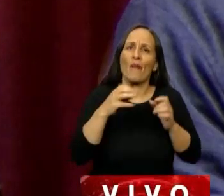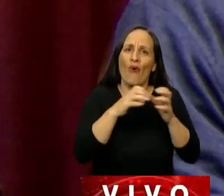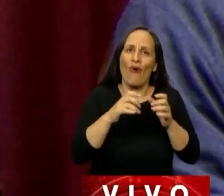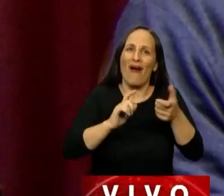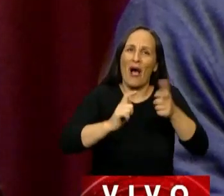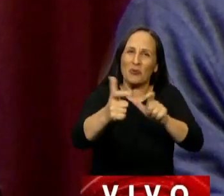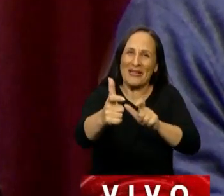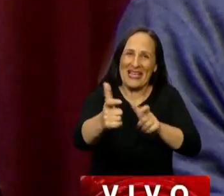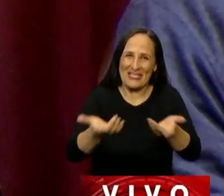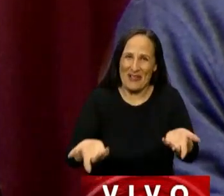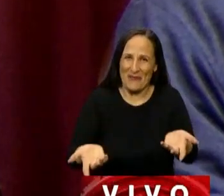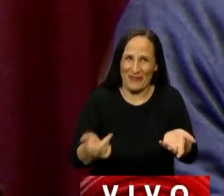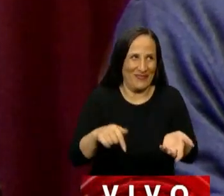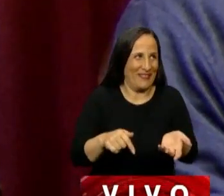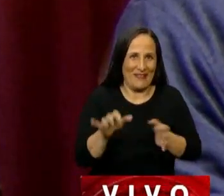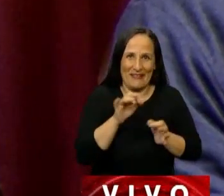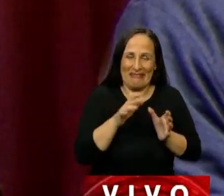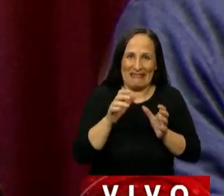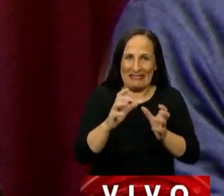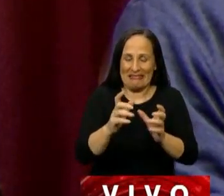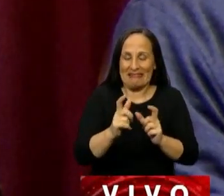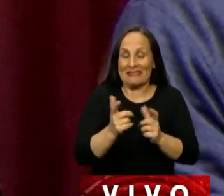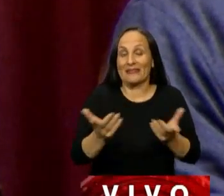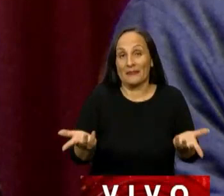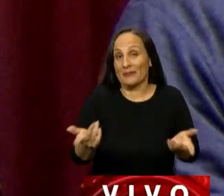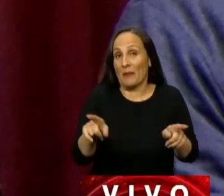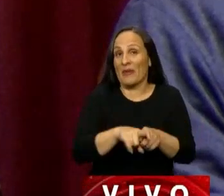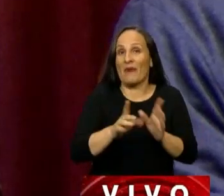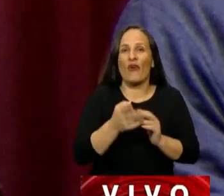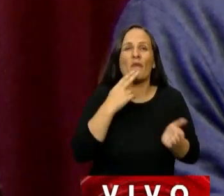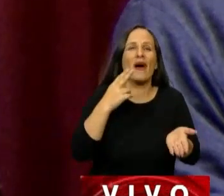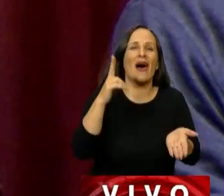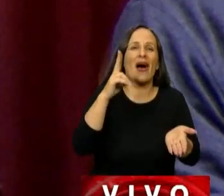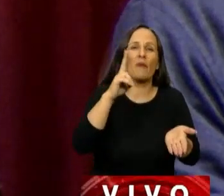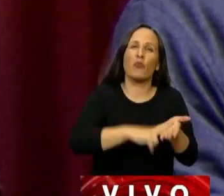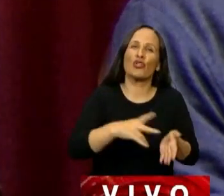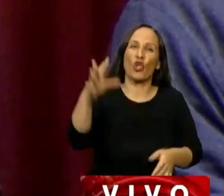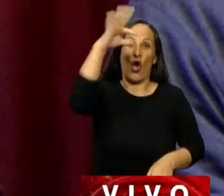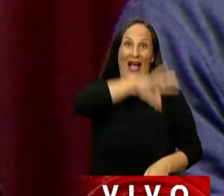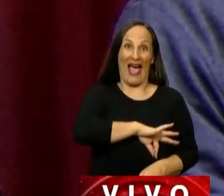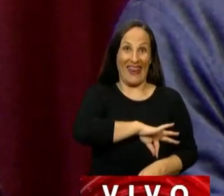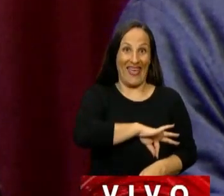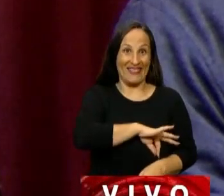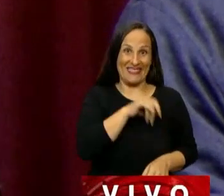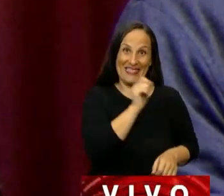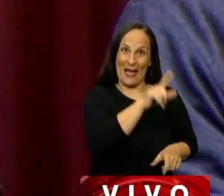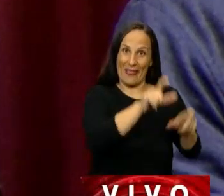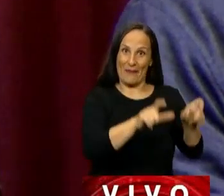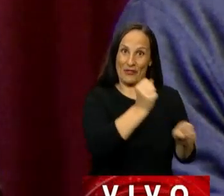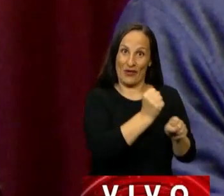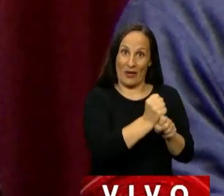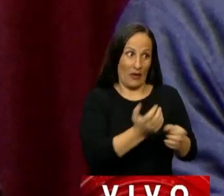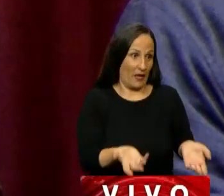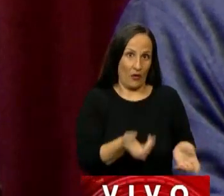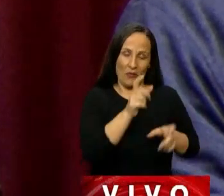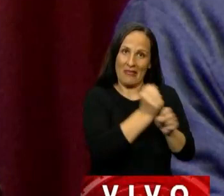actualización, como también se hizo con el impuesto a la ganancia para los trabajadores, ¿no? Que